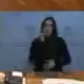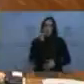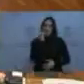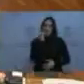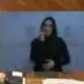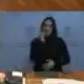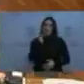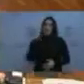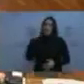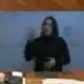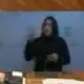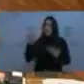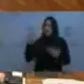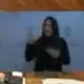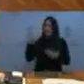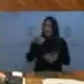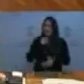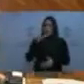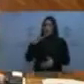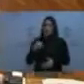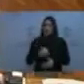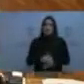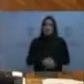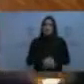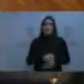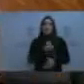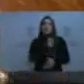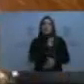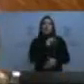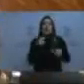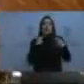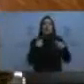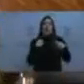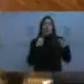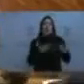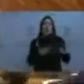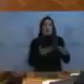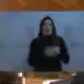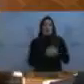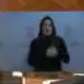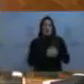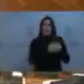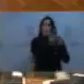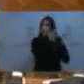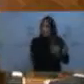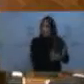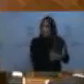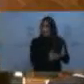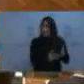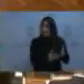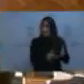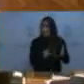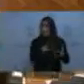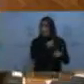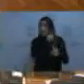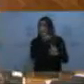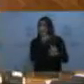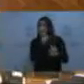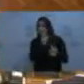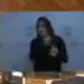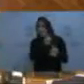Sí, muchas gracias, señor presidente. Señor diputado, usted formula una pregunta haciendo ya